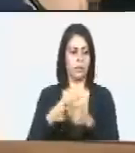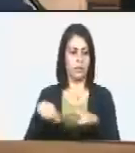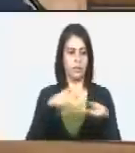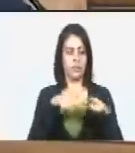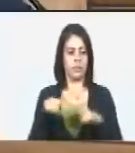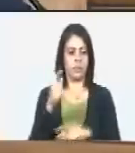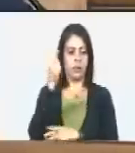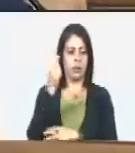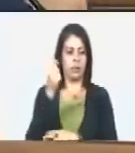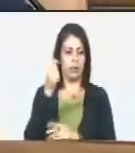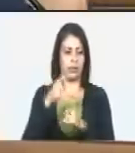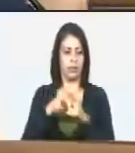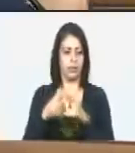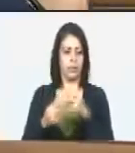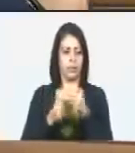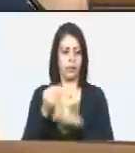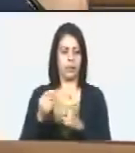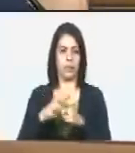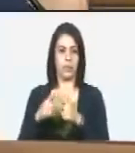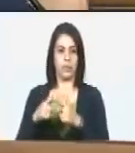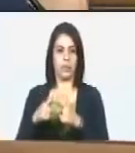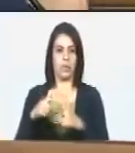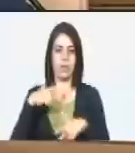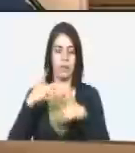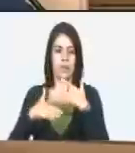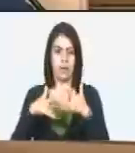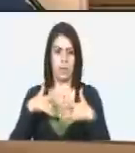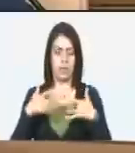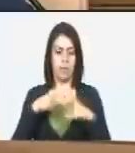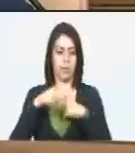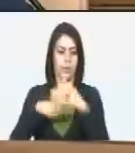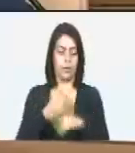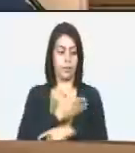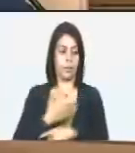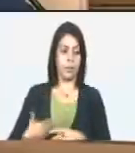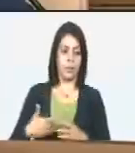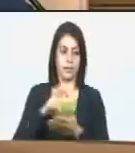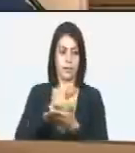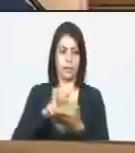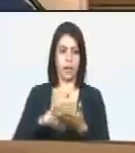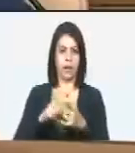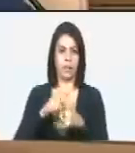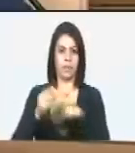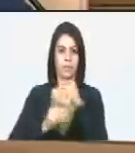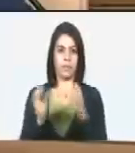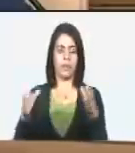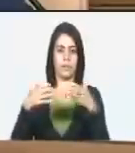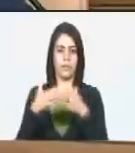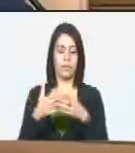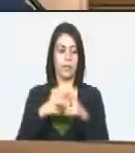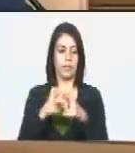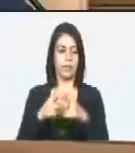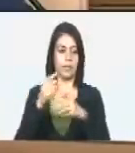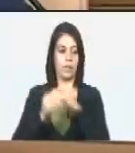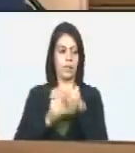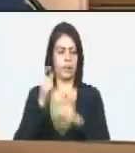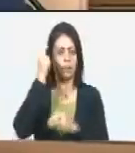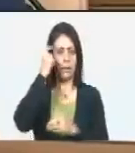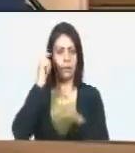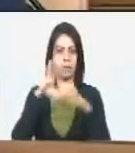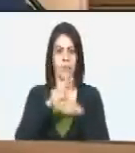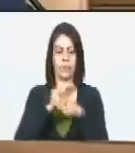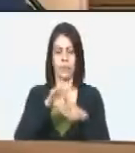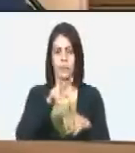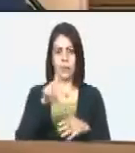lista anexa. Acto seguido, el presidente ordenó dar lectura del acta de la sesión ordinaria del día martes 21 de marzo